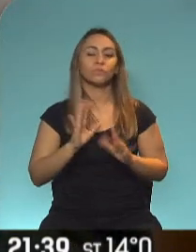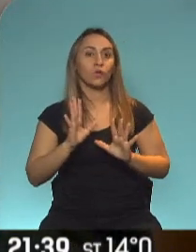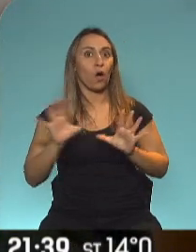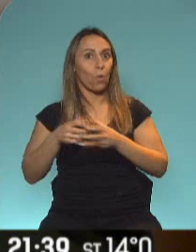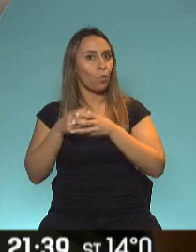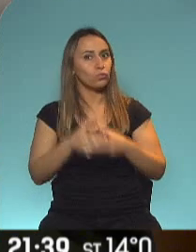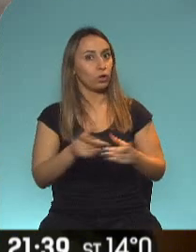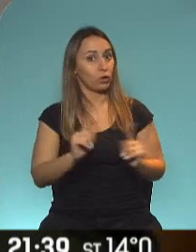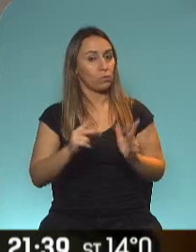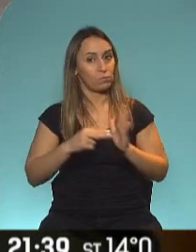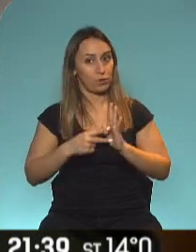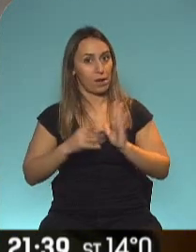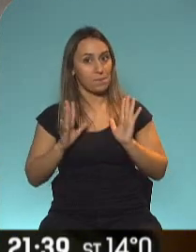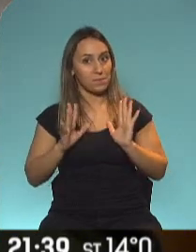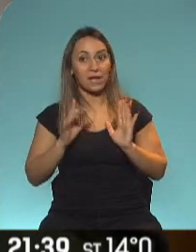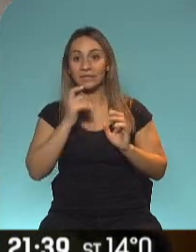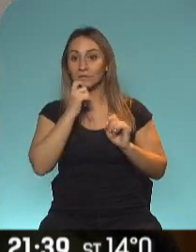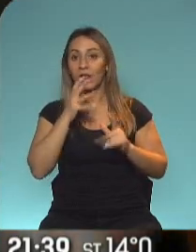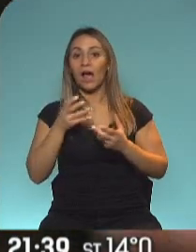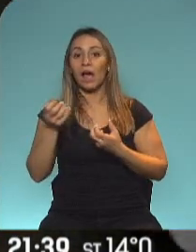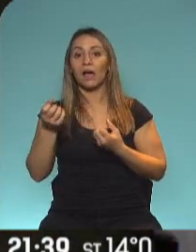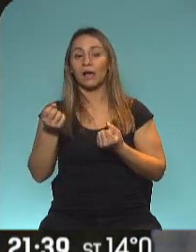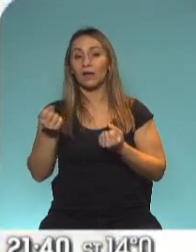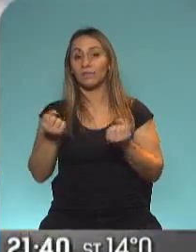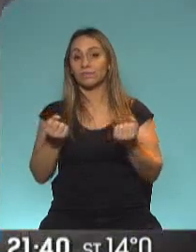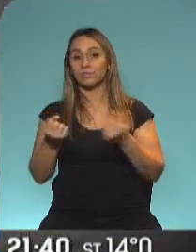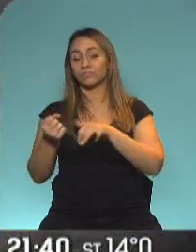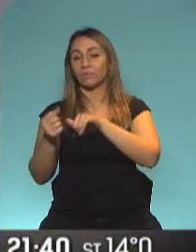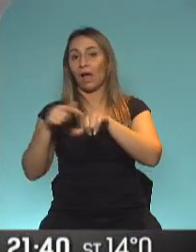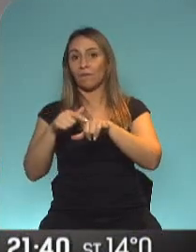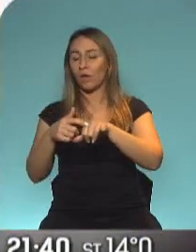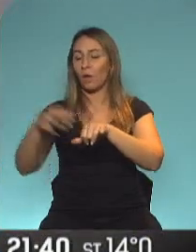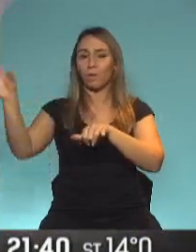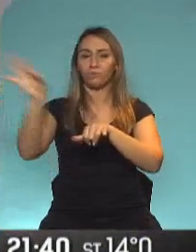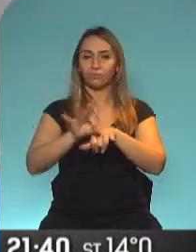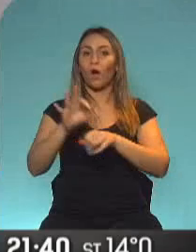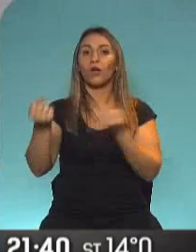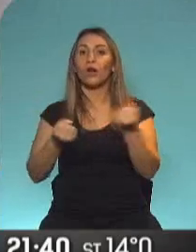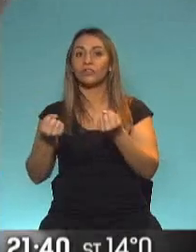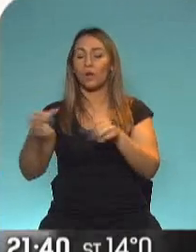porque tengo un problema. Se vino una bomba en el coche, a morir toda la familia.